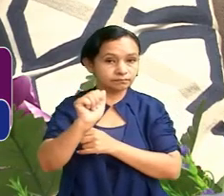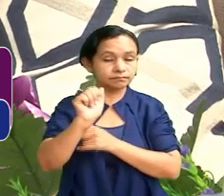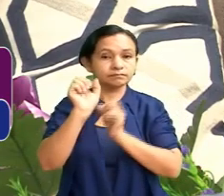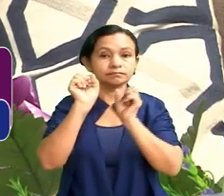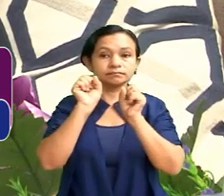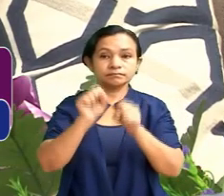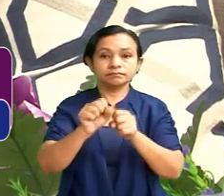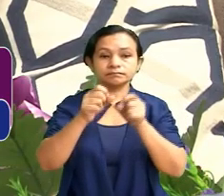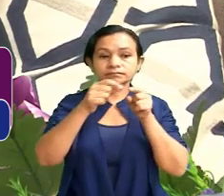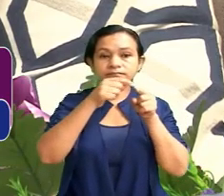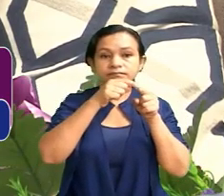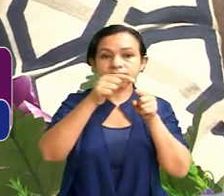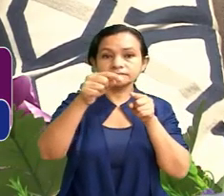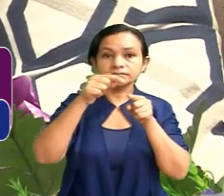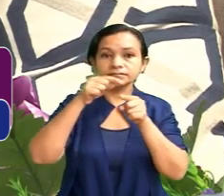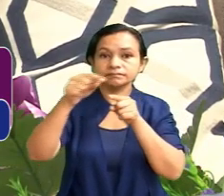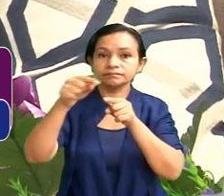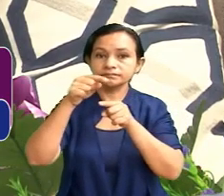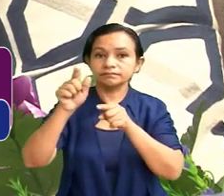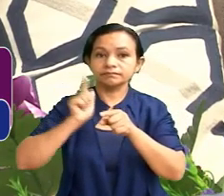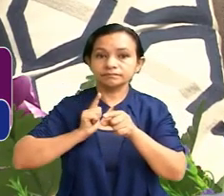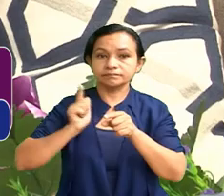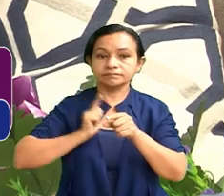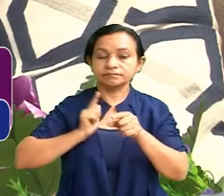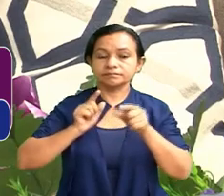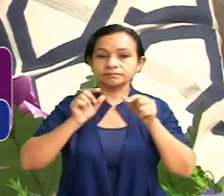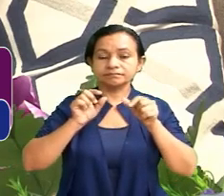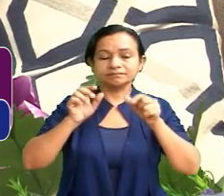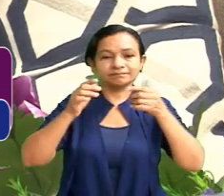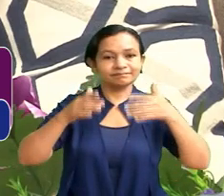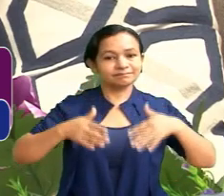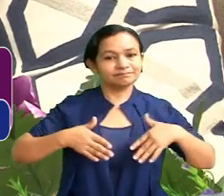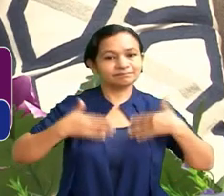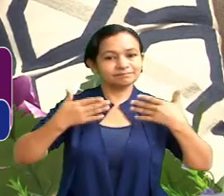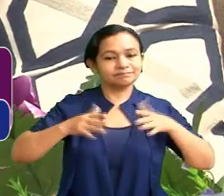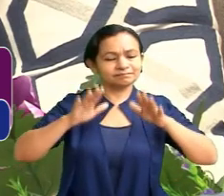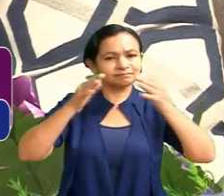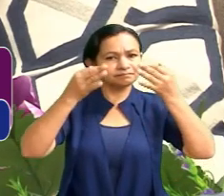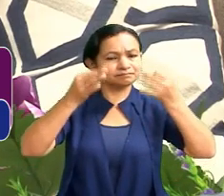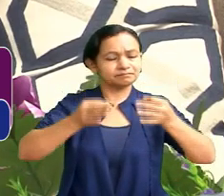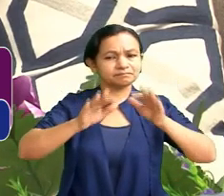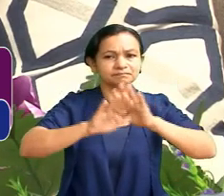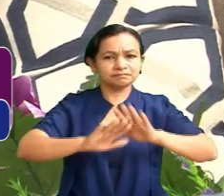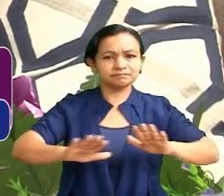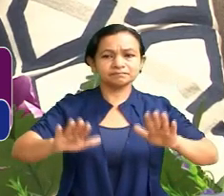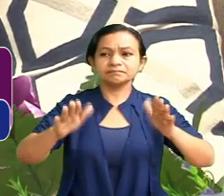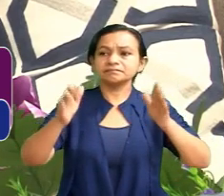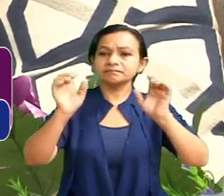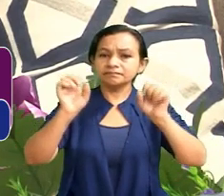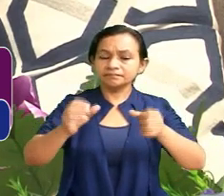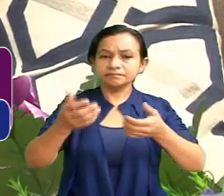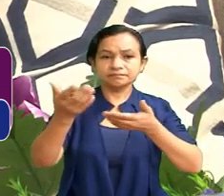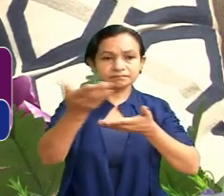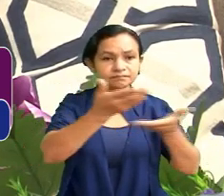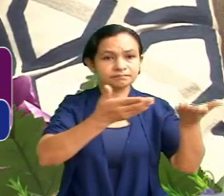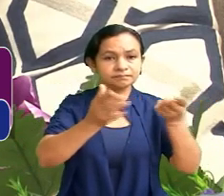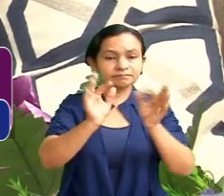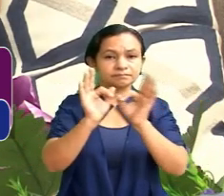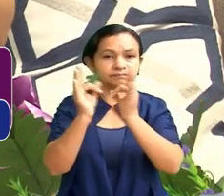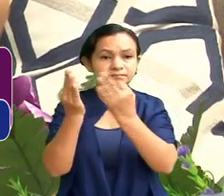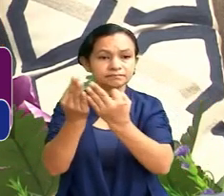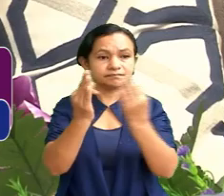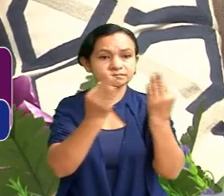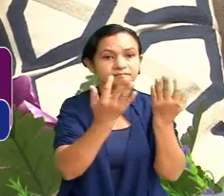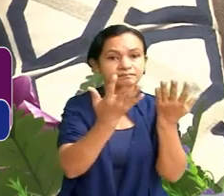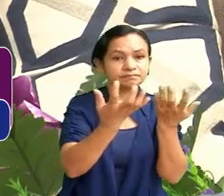desde los municipios garantizar un ambiente permanente que brinde opciones por un lado a las familias